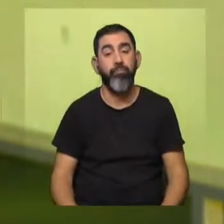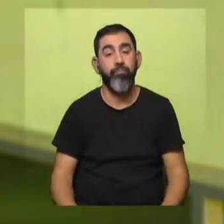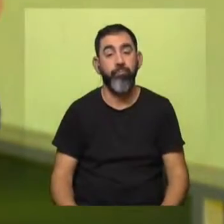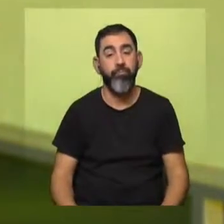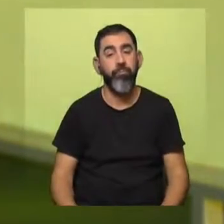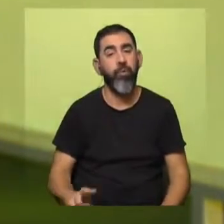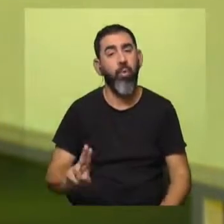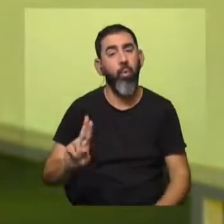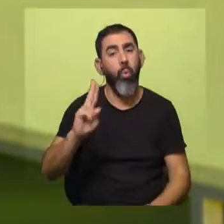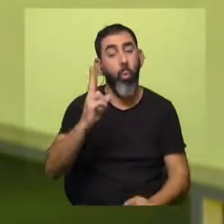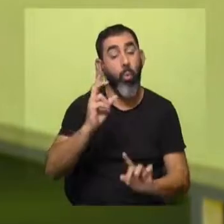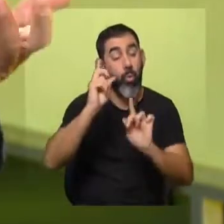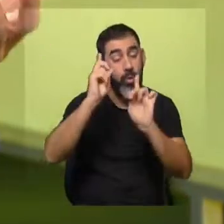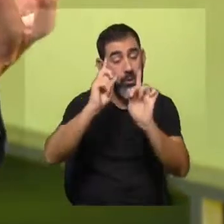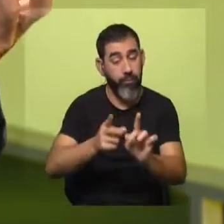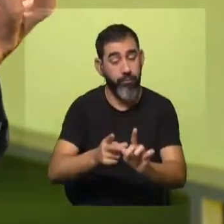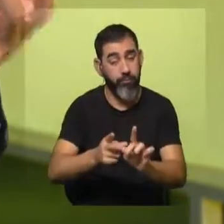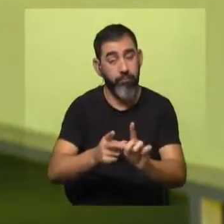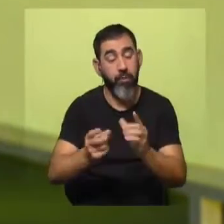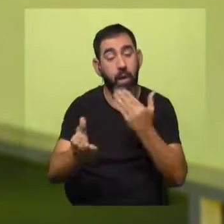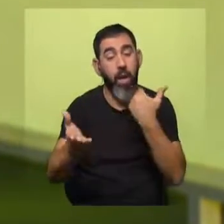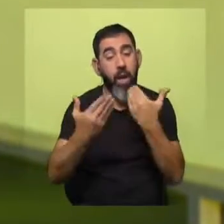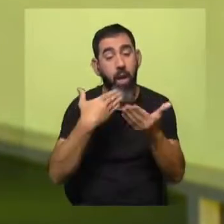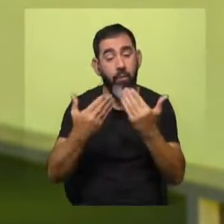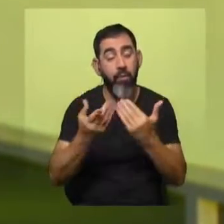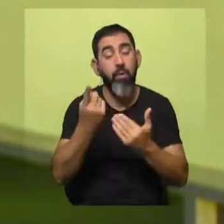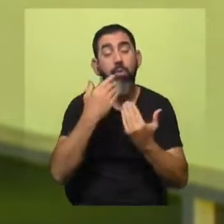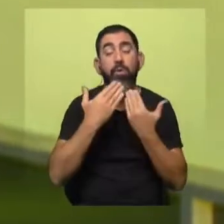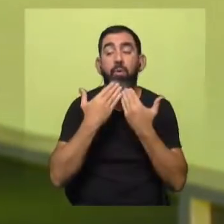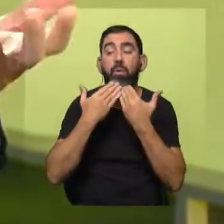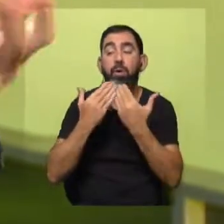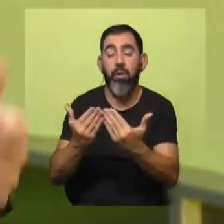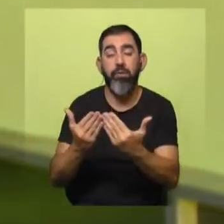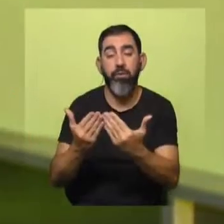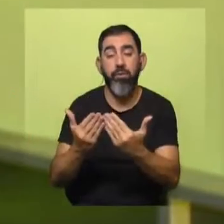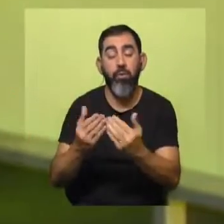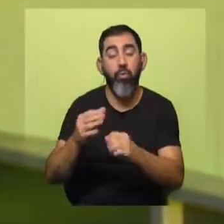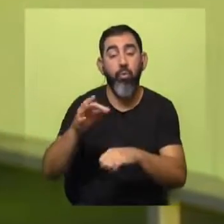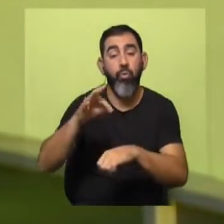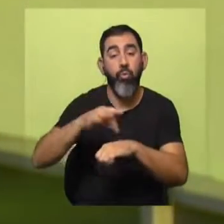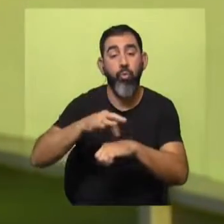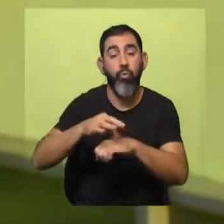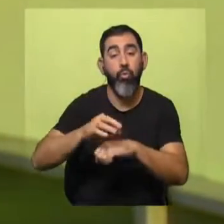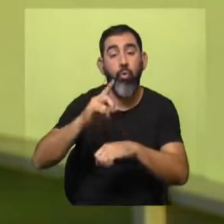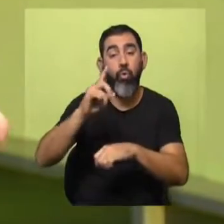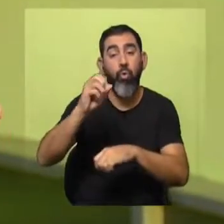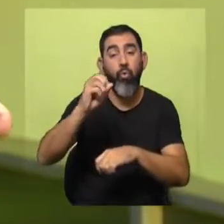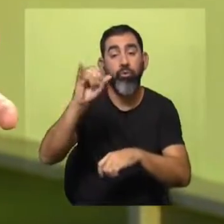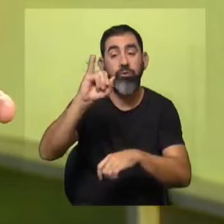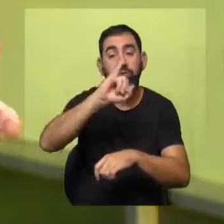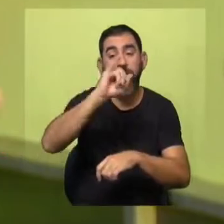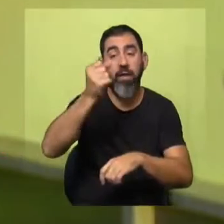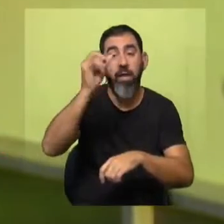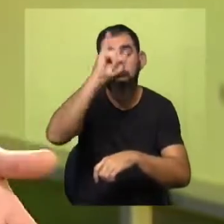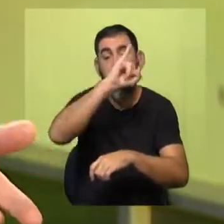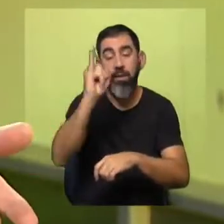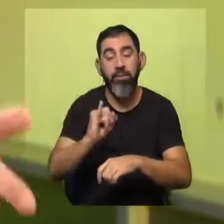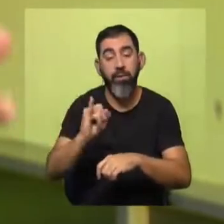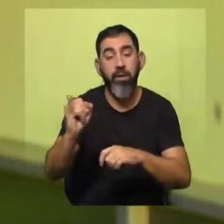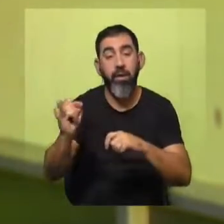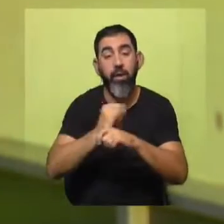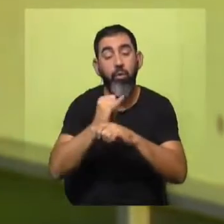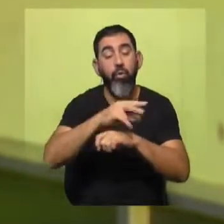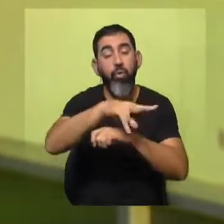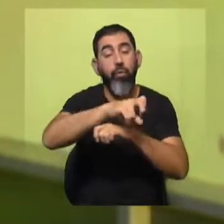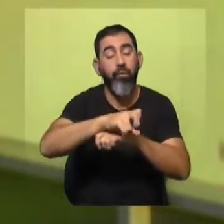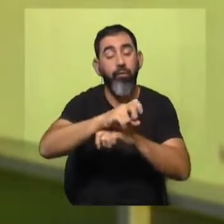a Uruguay no es ajeno todo esto, y de eso vamos a hablar, y por eso le agradecemos muchísimo al doctor Gabriel González, profesor titular del Instituto de Física de Facultad